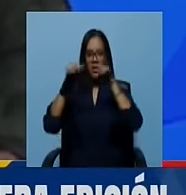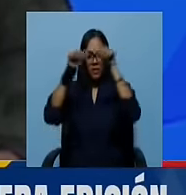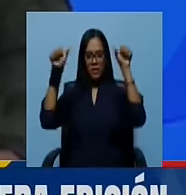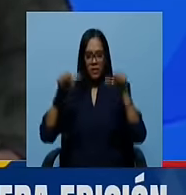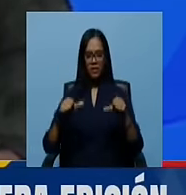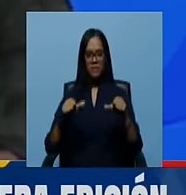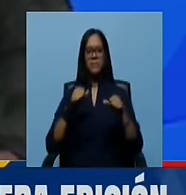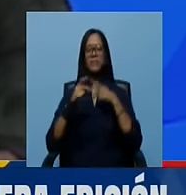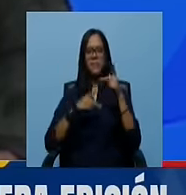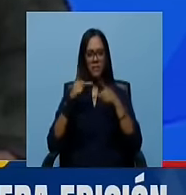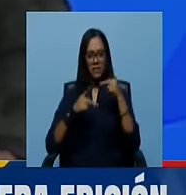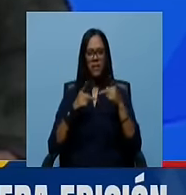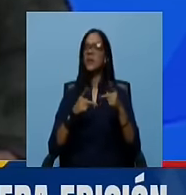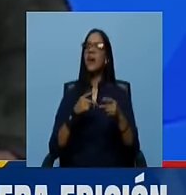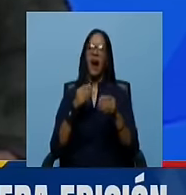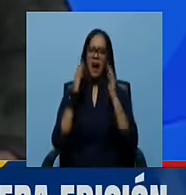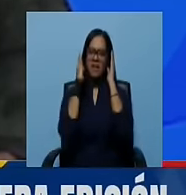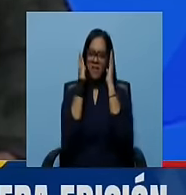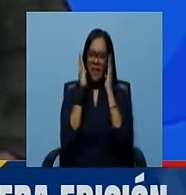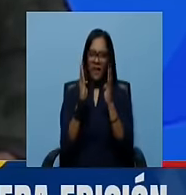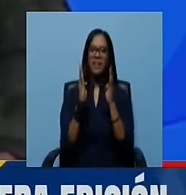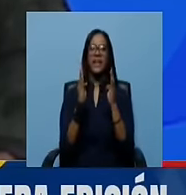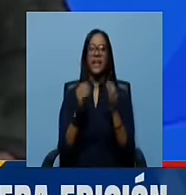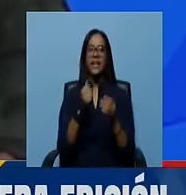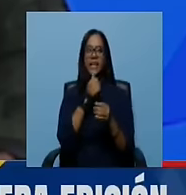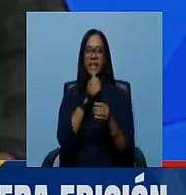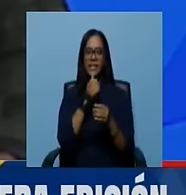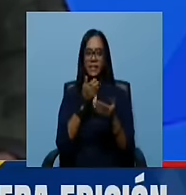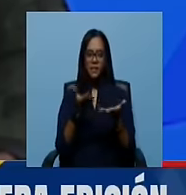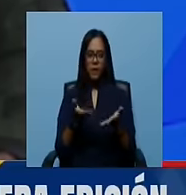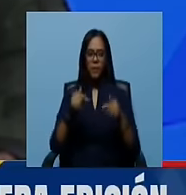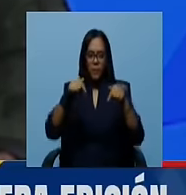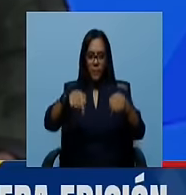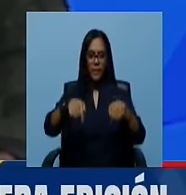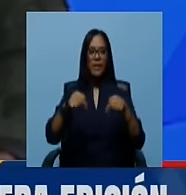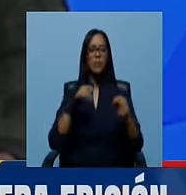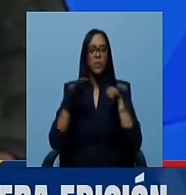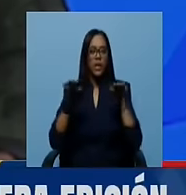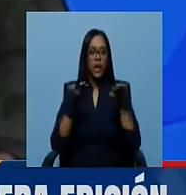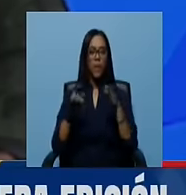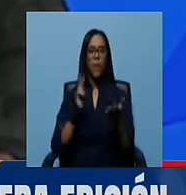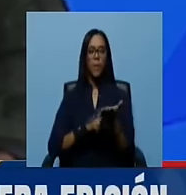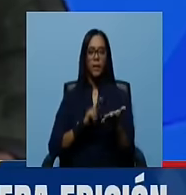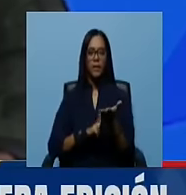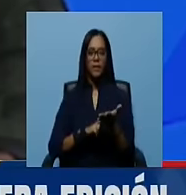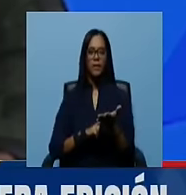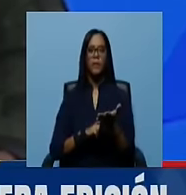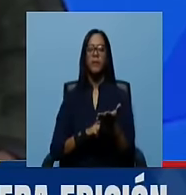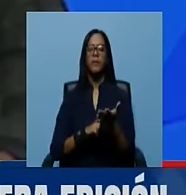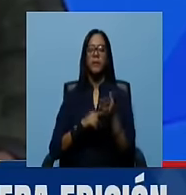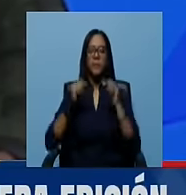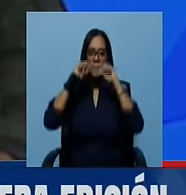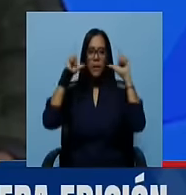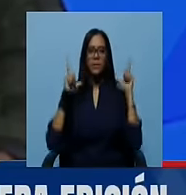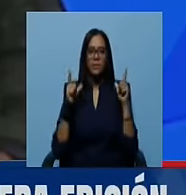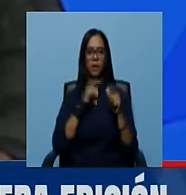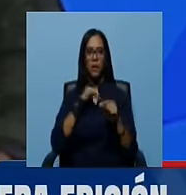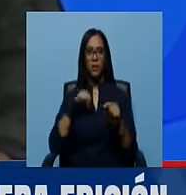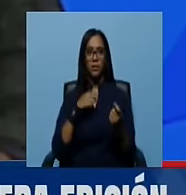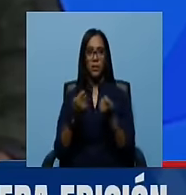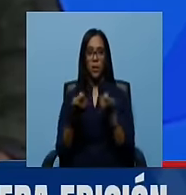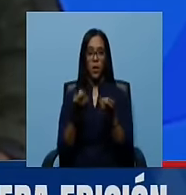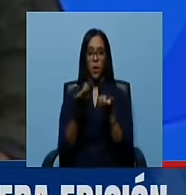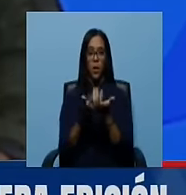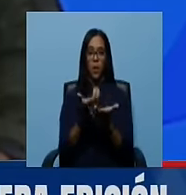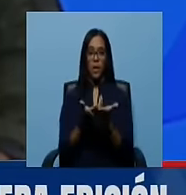productivo, enfocados en que el turismo realmente impacte a nuestra economía